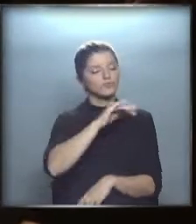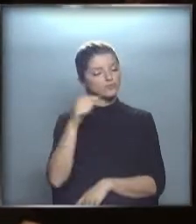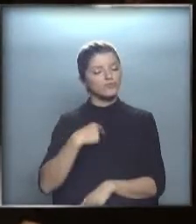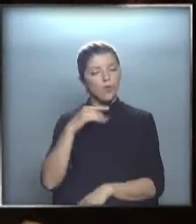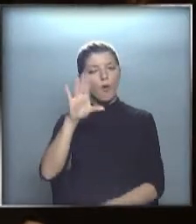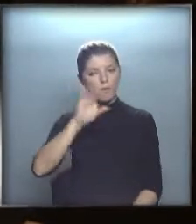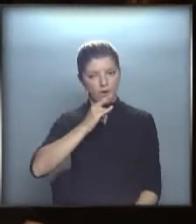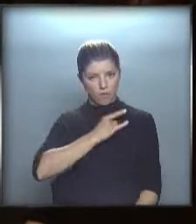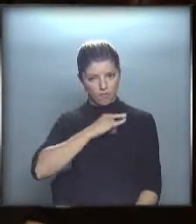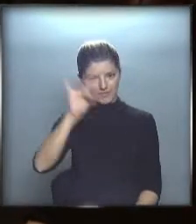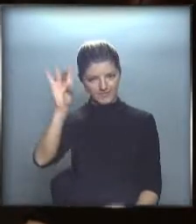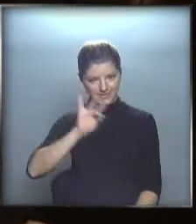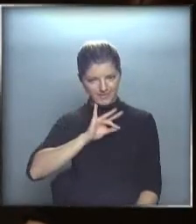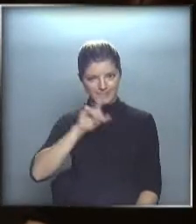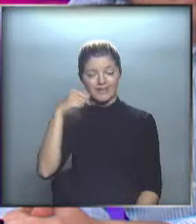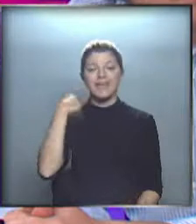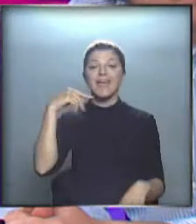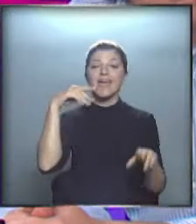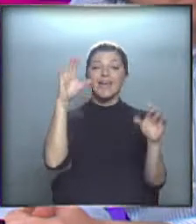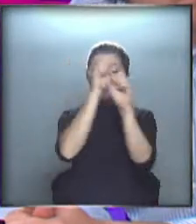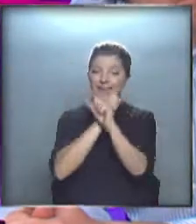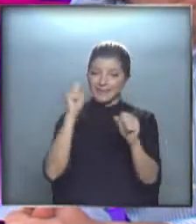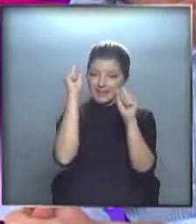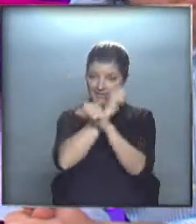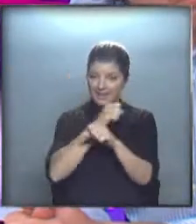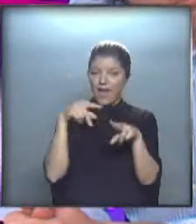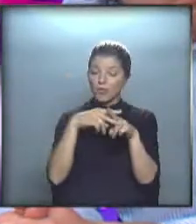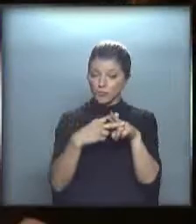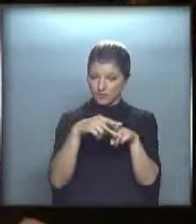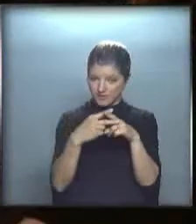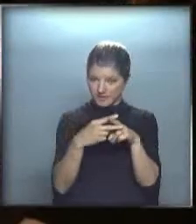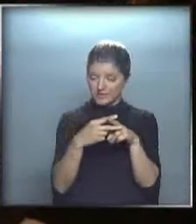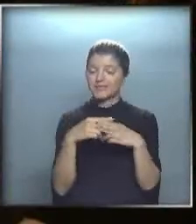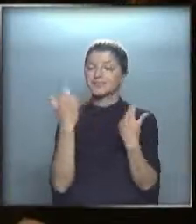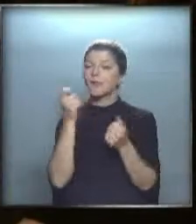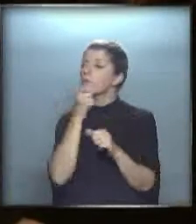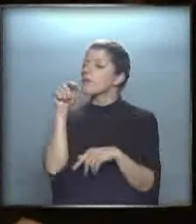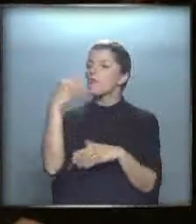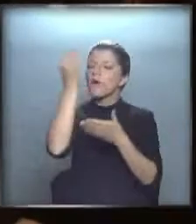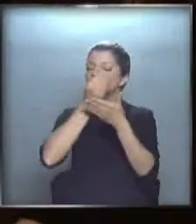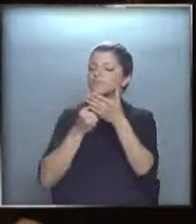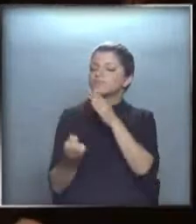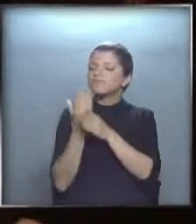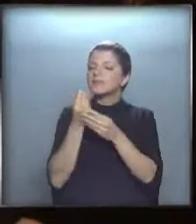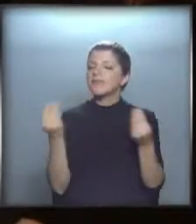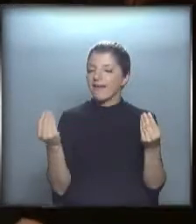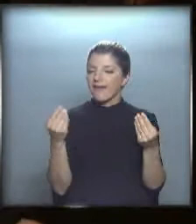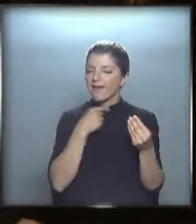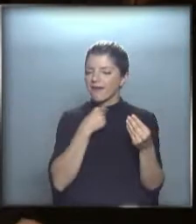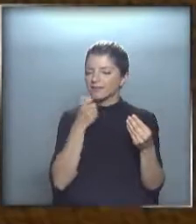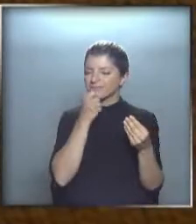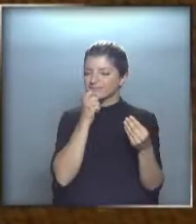carrera. ¿Qué carrera? Ingeniería industrial. Ingeniería. ¿Qué le gustaría diseñar? No